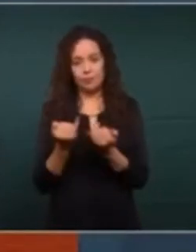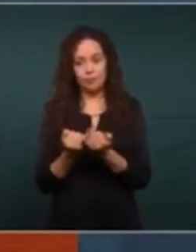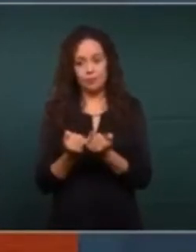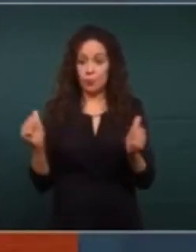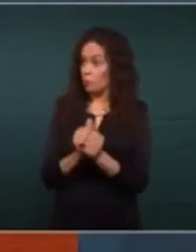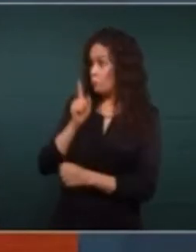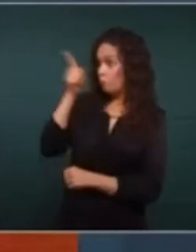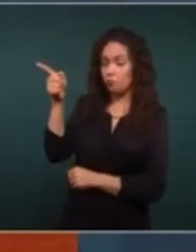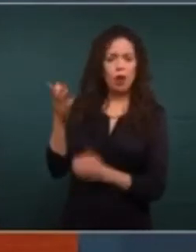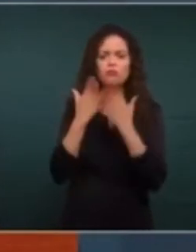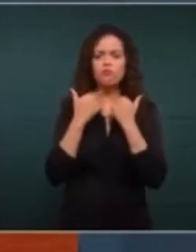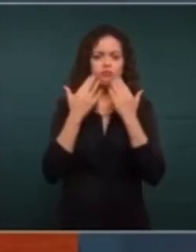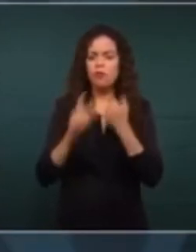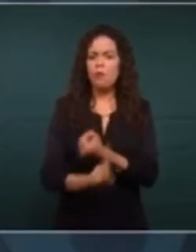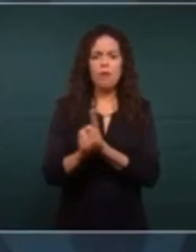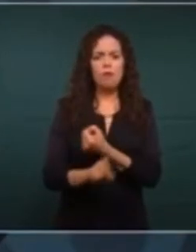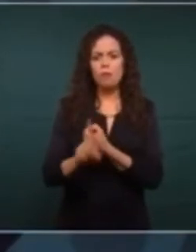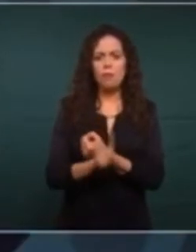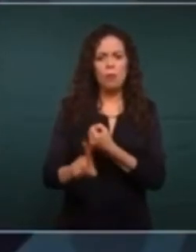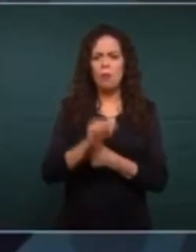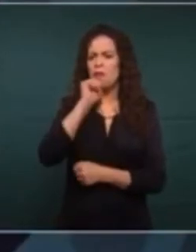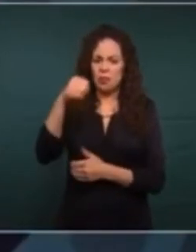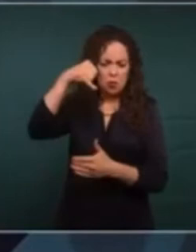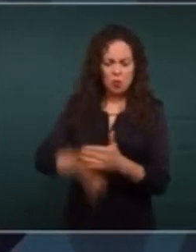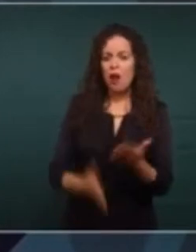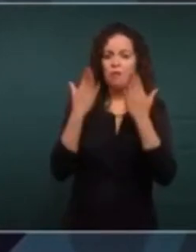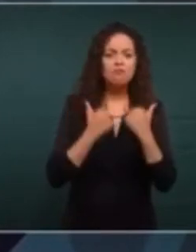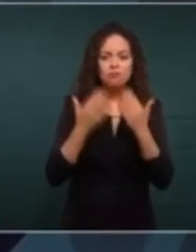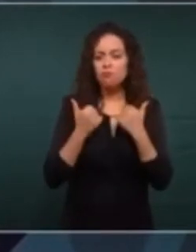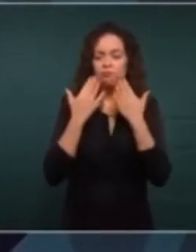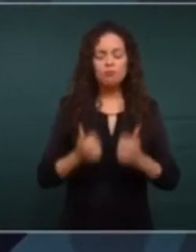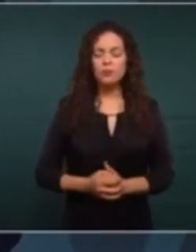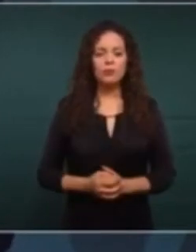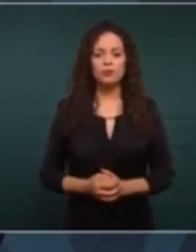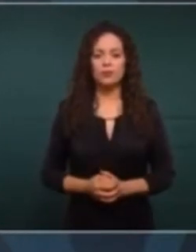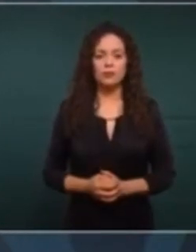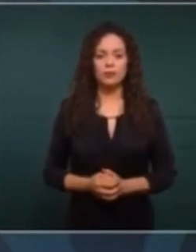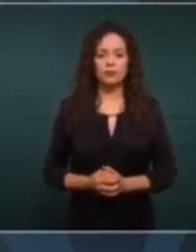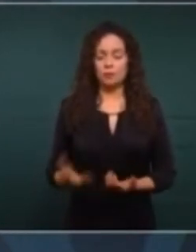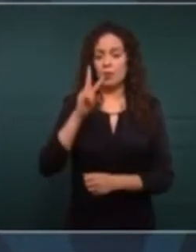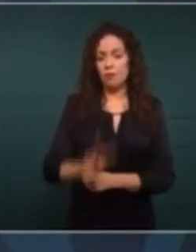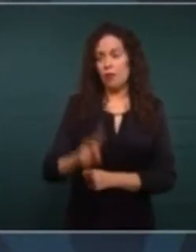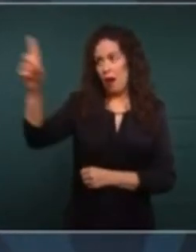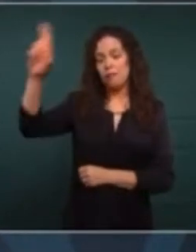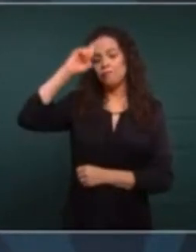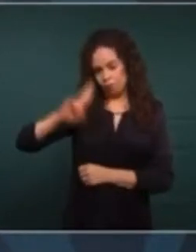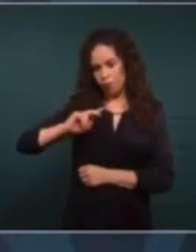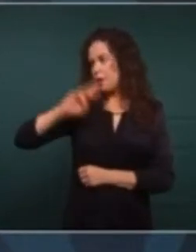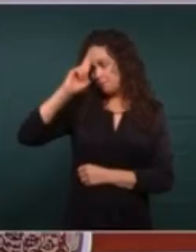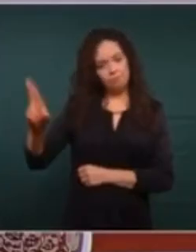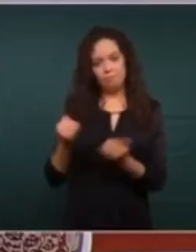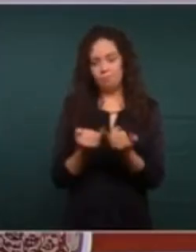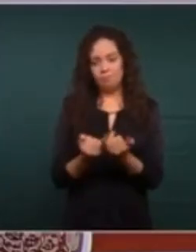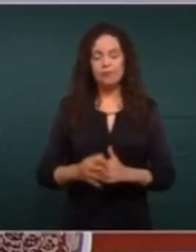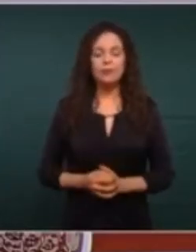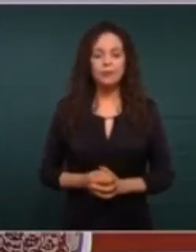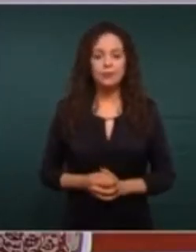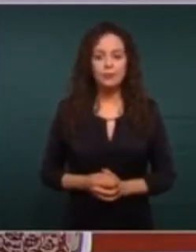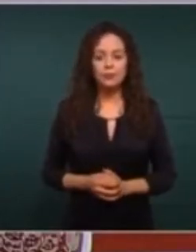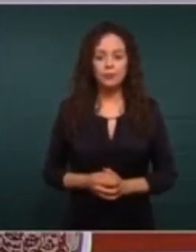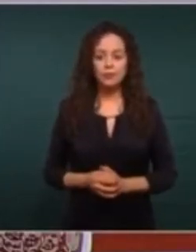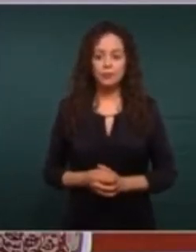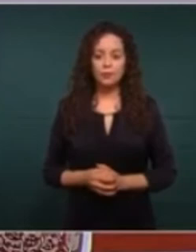él diferencias de fondo. Ha sido respetuoso. Y